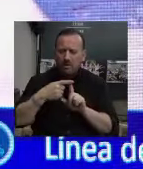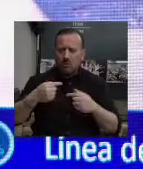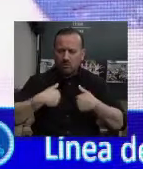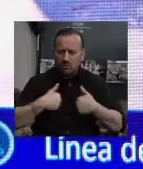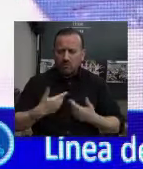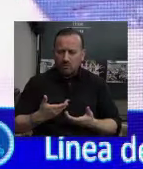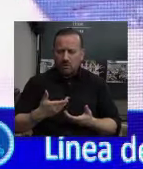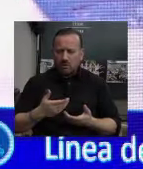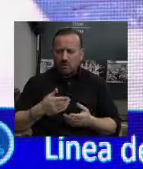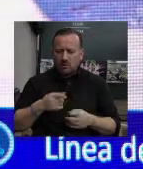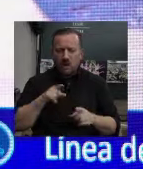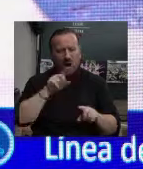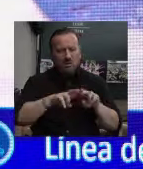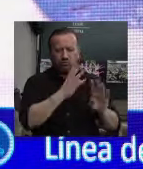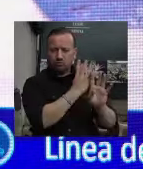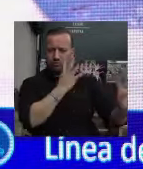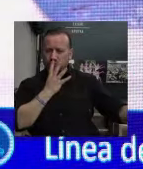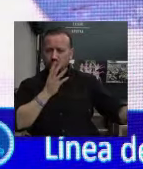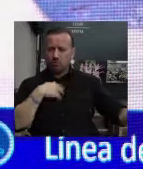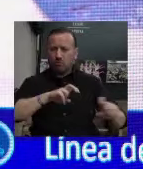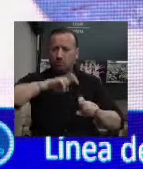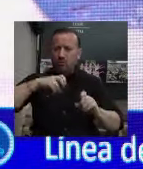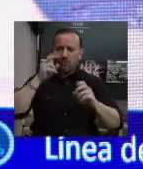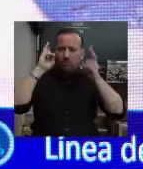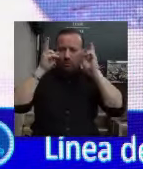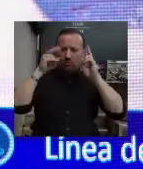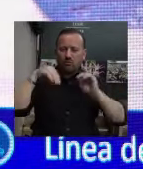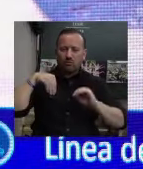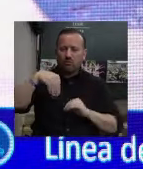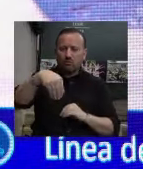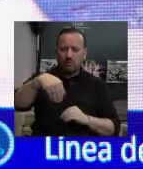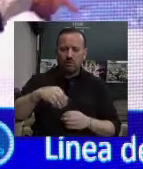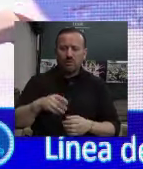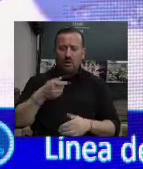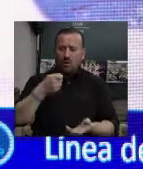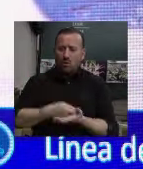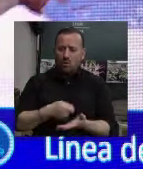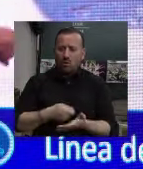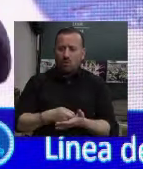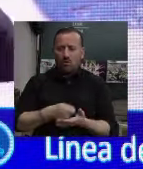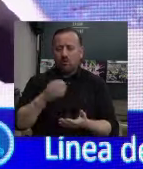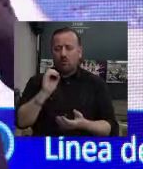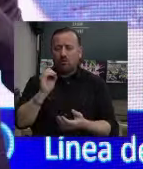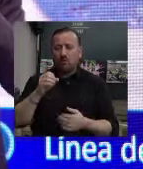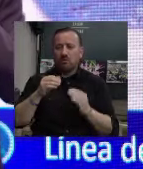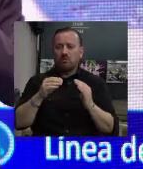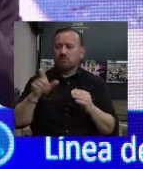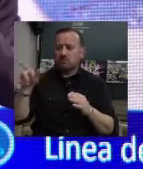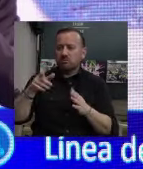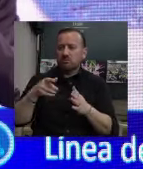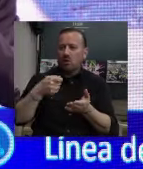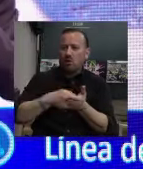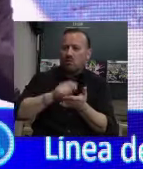hace fila para el tram el bus compra decentemente o Grita en la tienda de la